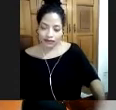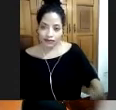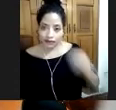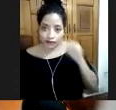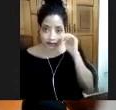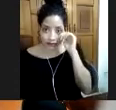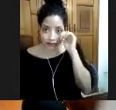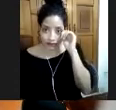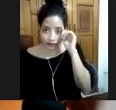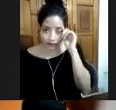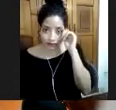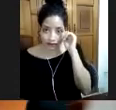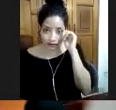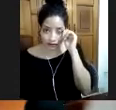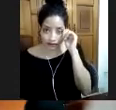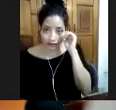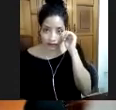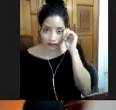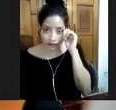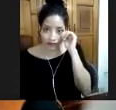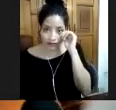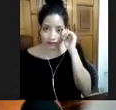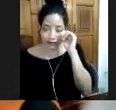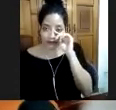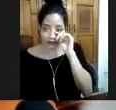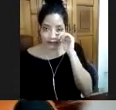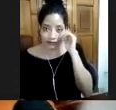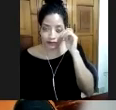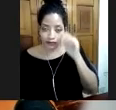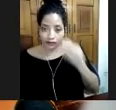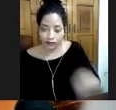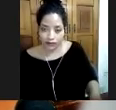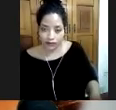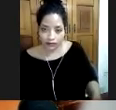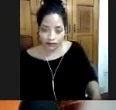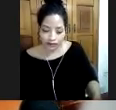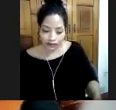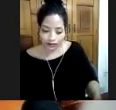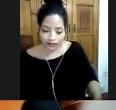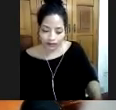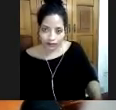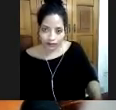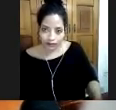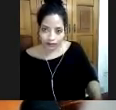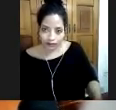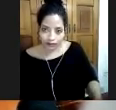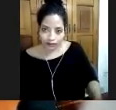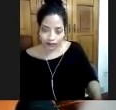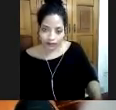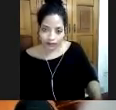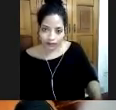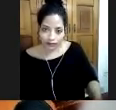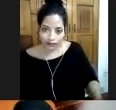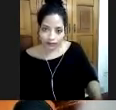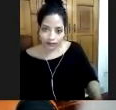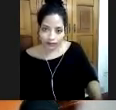puedan en la parte educativa y que, como lo decía, el espacio a otras. Y eso sería uno de los puntos muy importantes que tendría que abordarse a